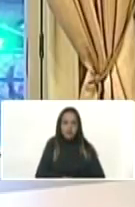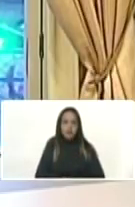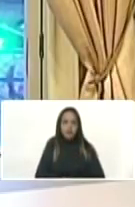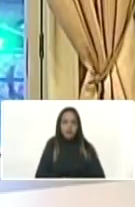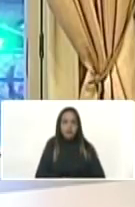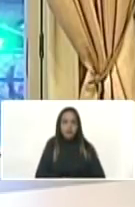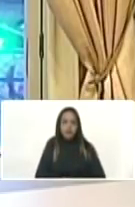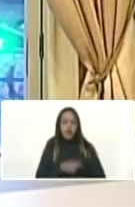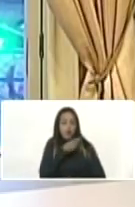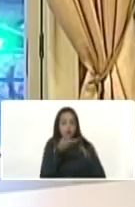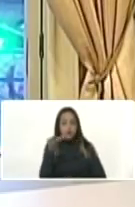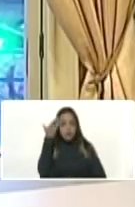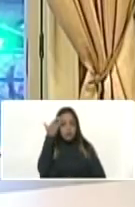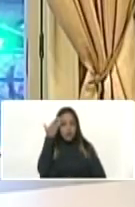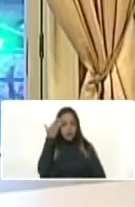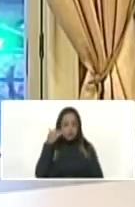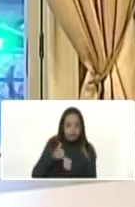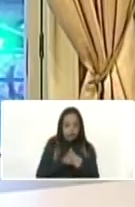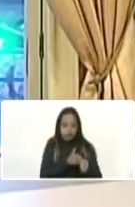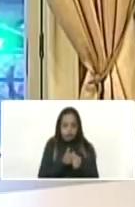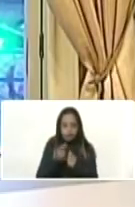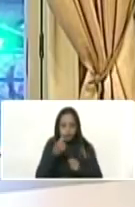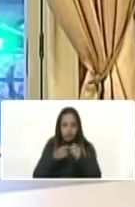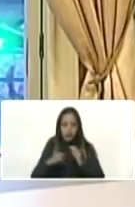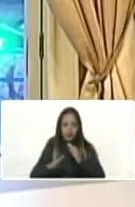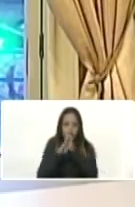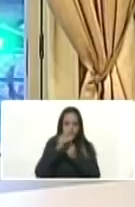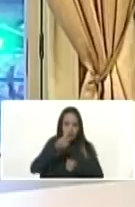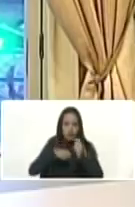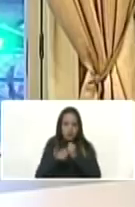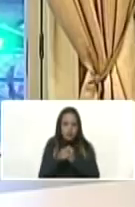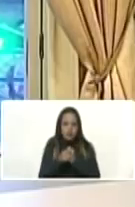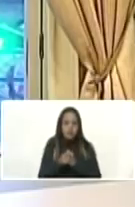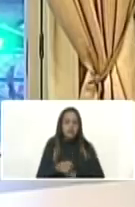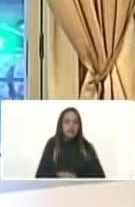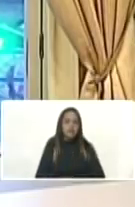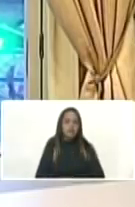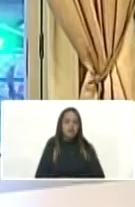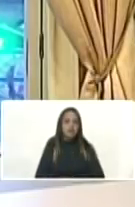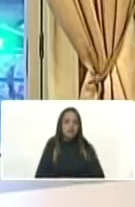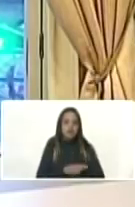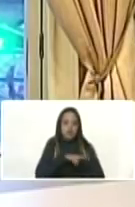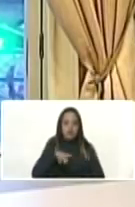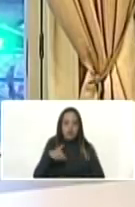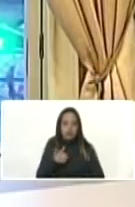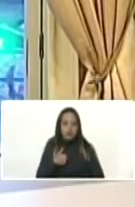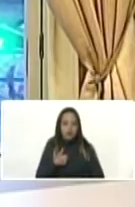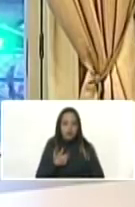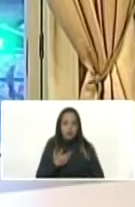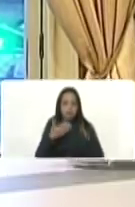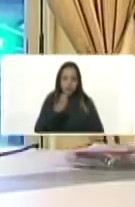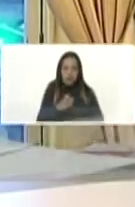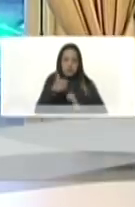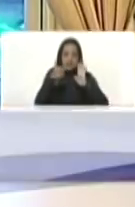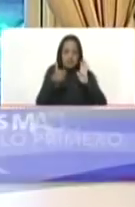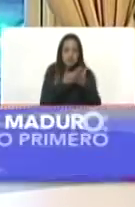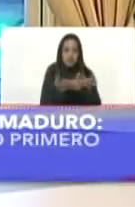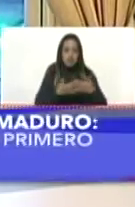Ustedes saben que con la persecución financiera y el bloqueo económico y comercial, nosotros traíamos 6 millones de cajas